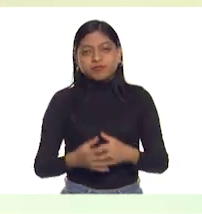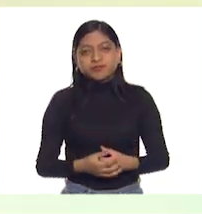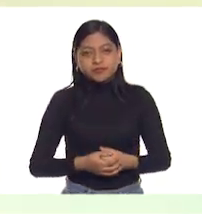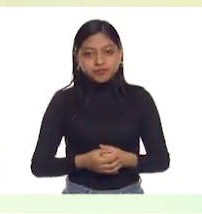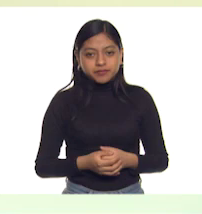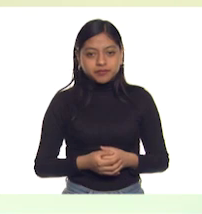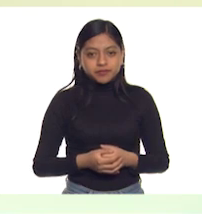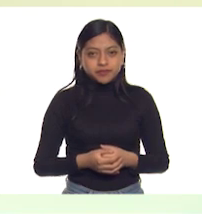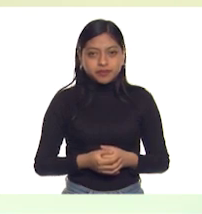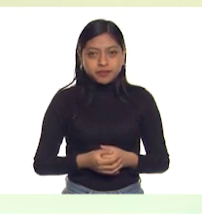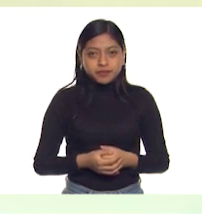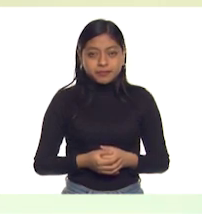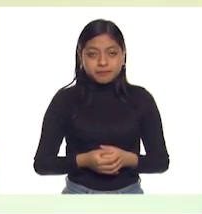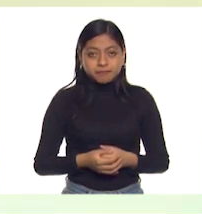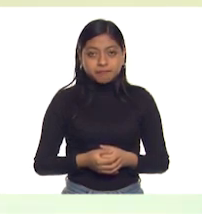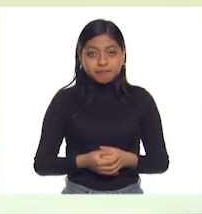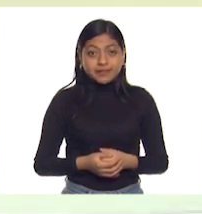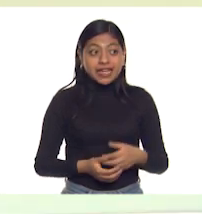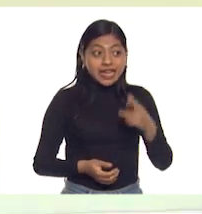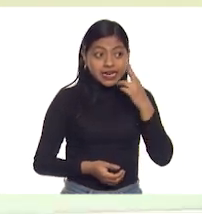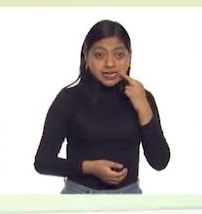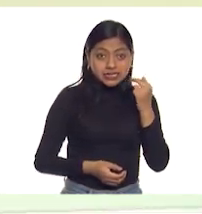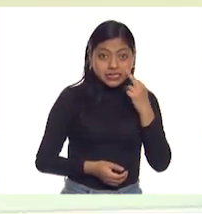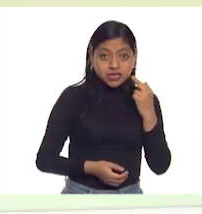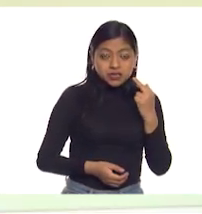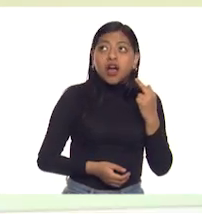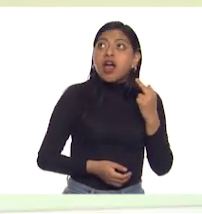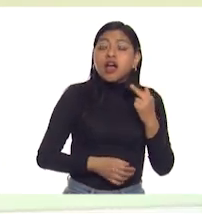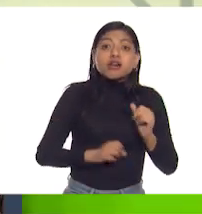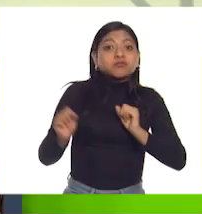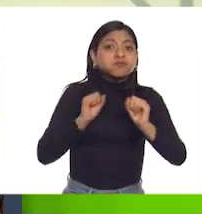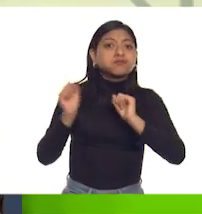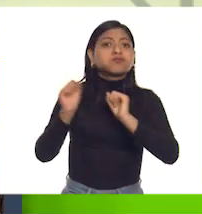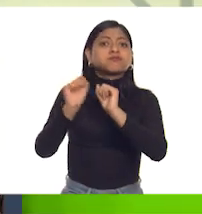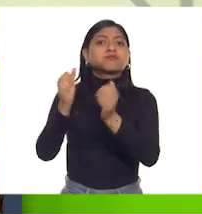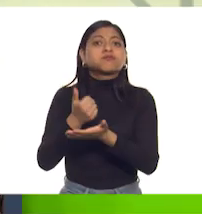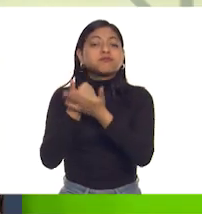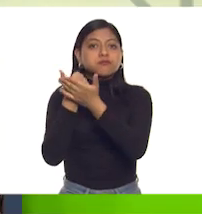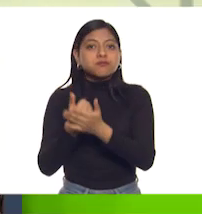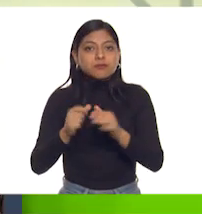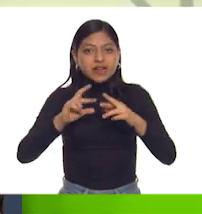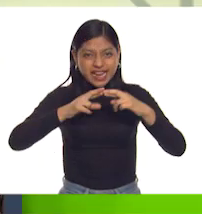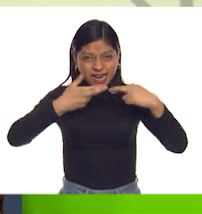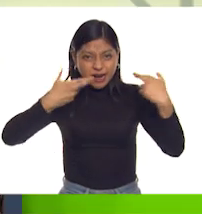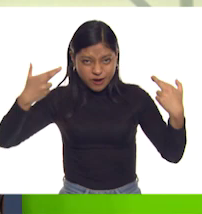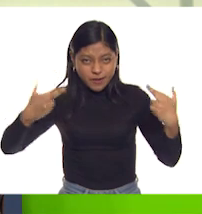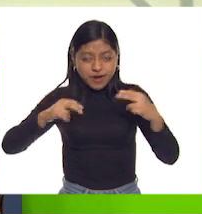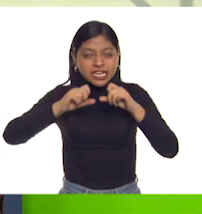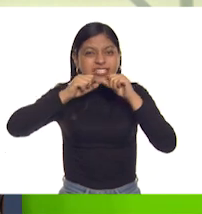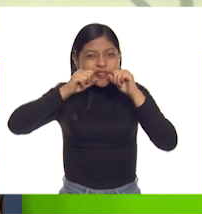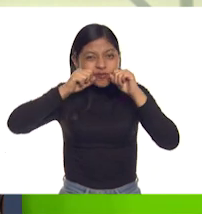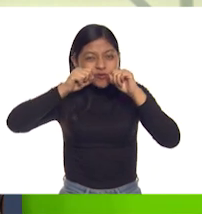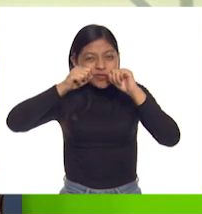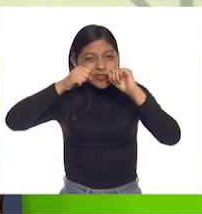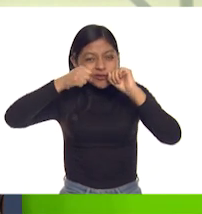Oh. El señor ratón se precipitó en su ayuda y mordisqueó la red con los